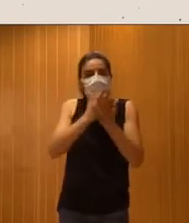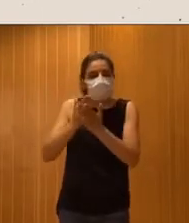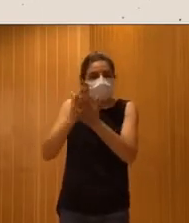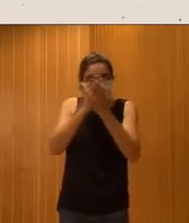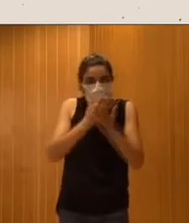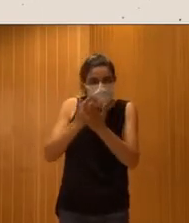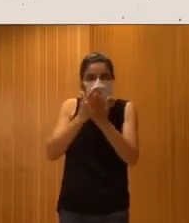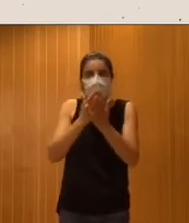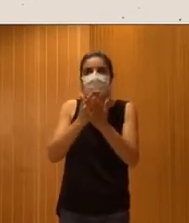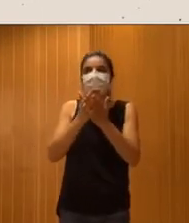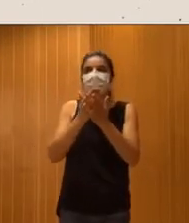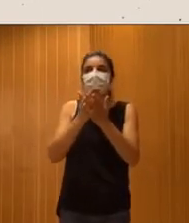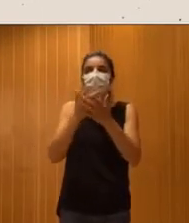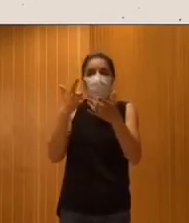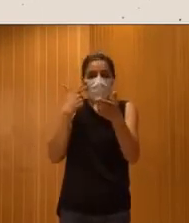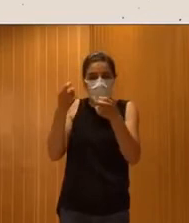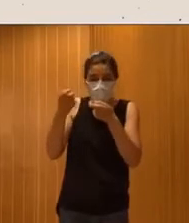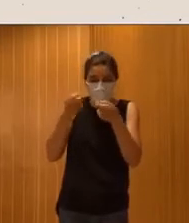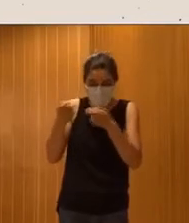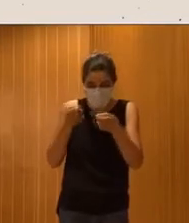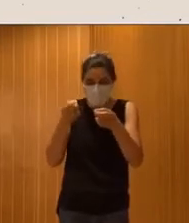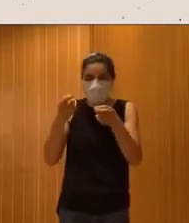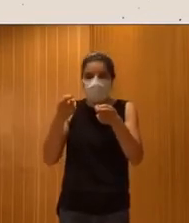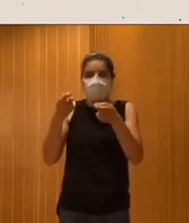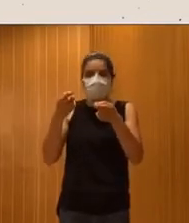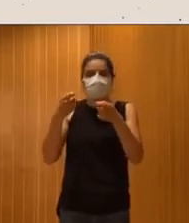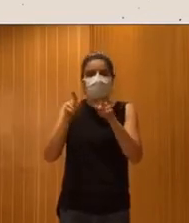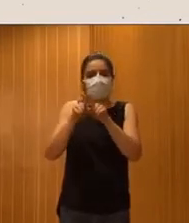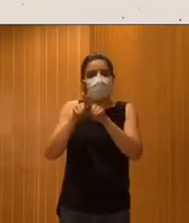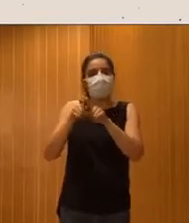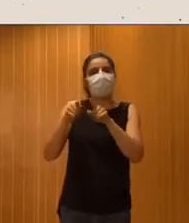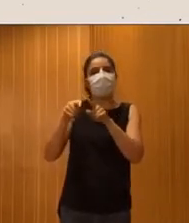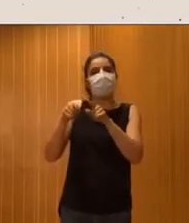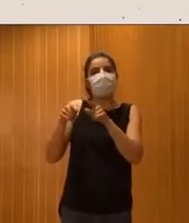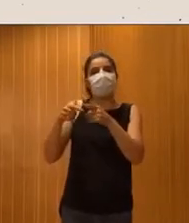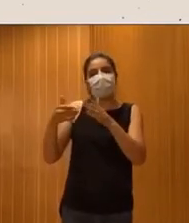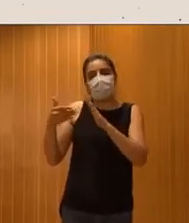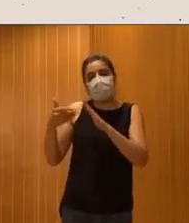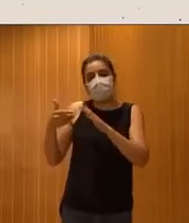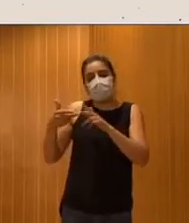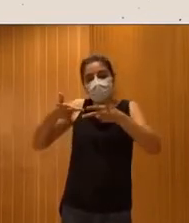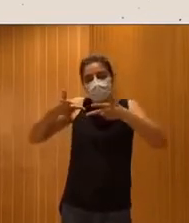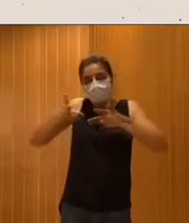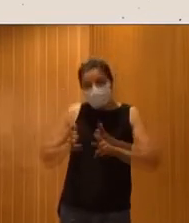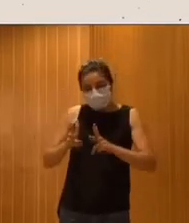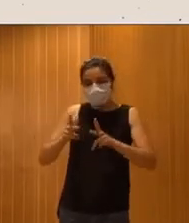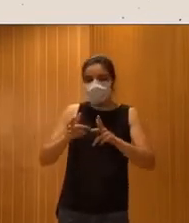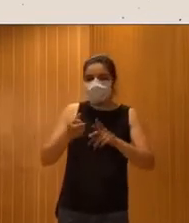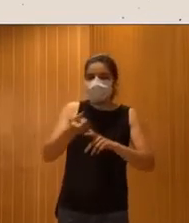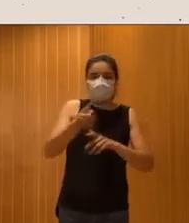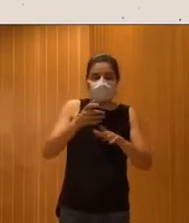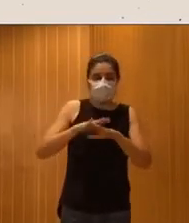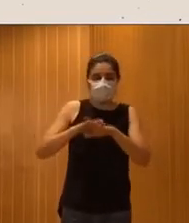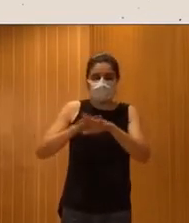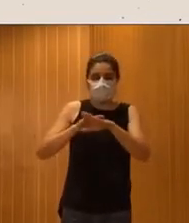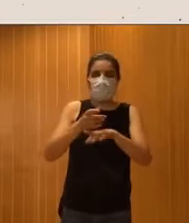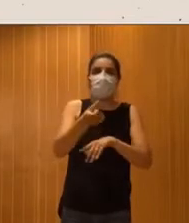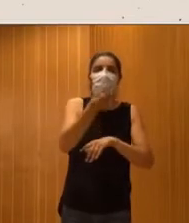más, los estudios que han controlado la eficacia de la ley obra en sujeciones